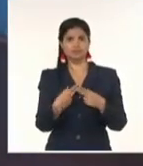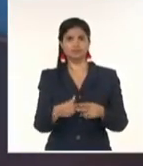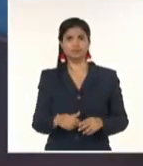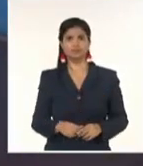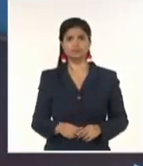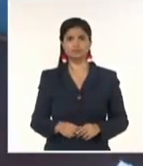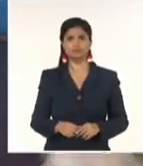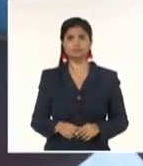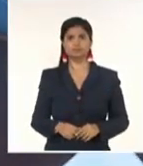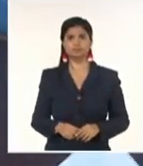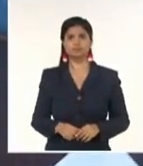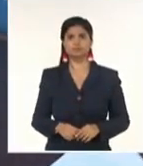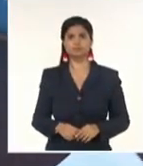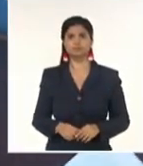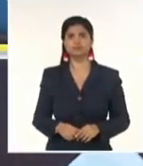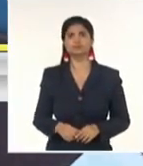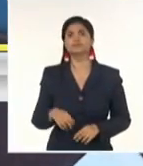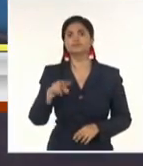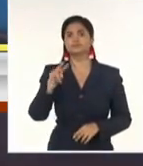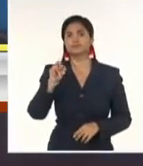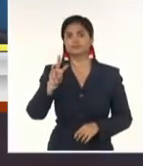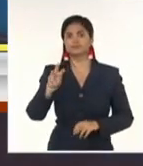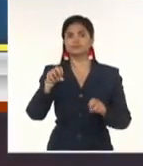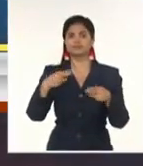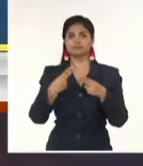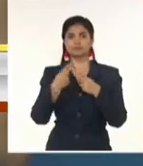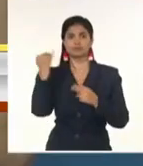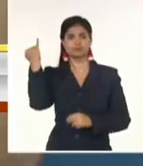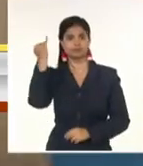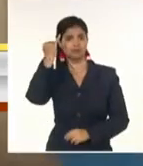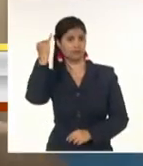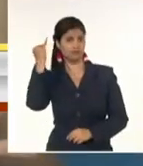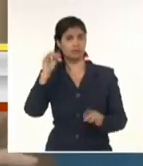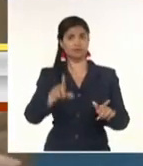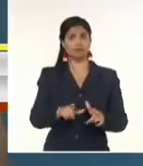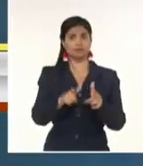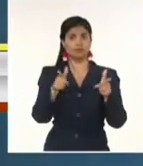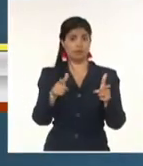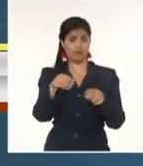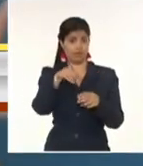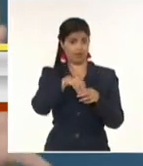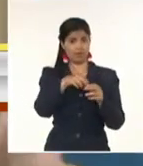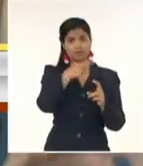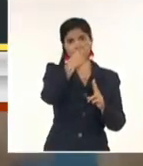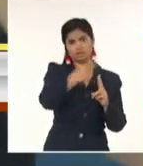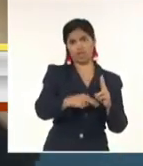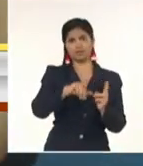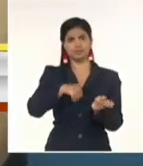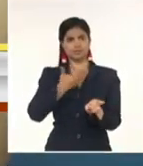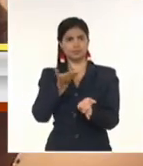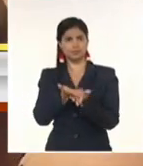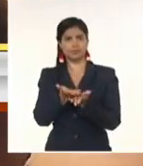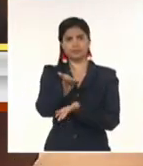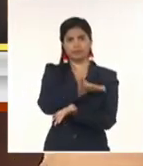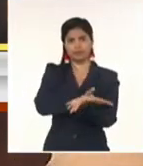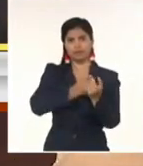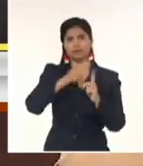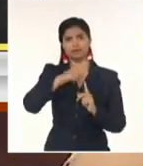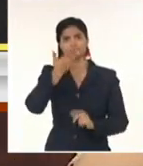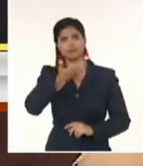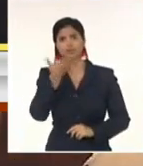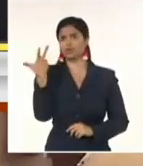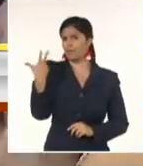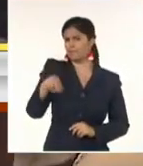La 23ª edición del Encuentro Internacional Primavera Teatral incluye entre sus propuestas espacios teóricos y de